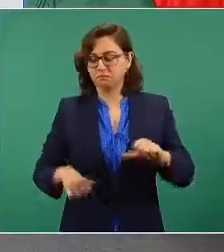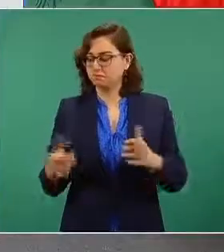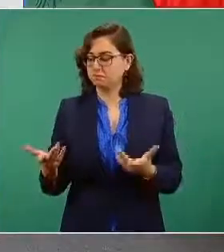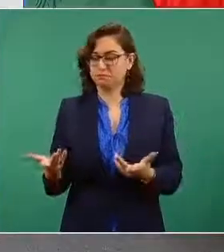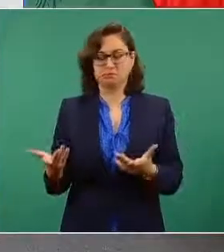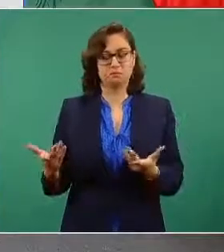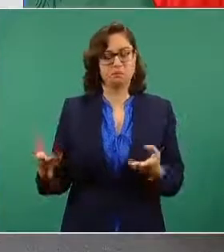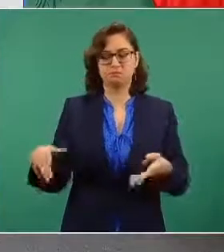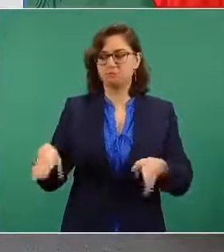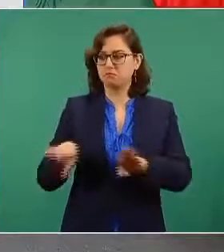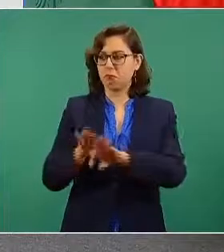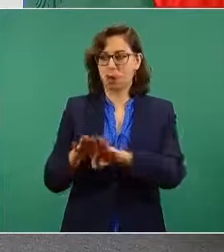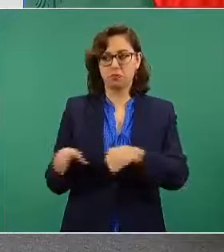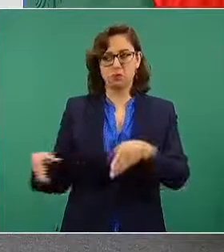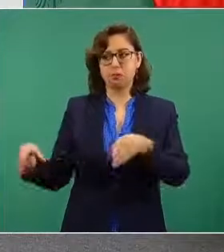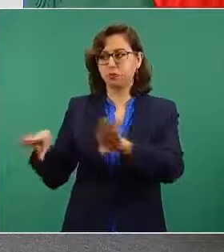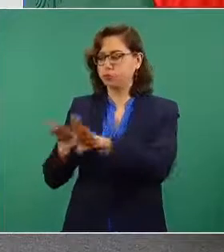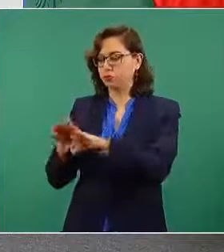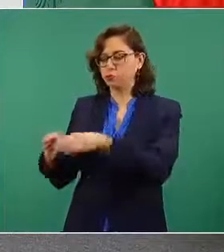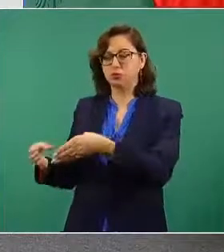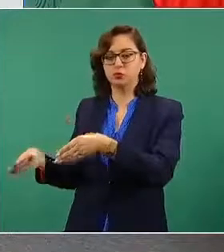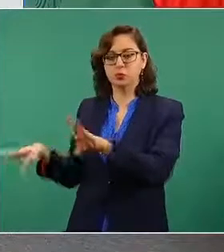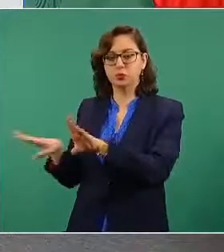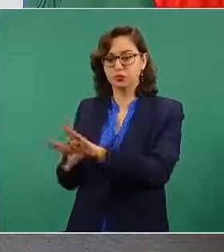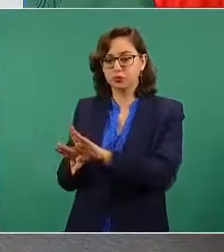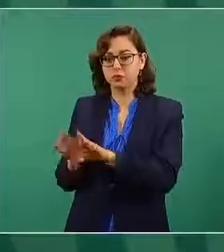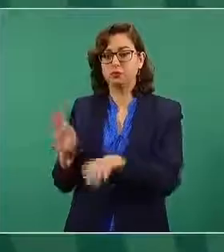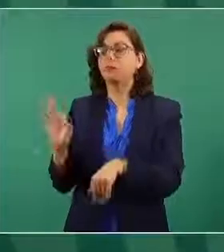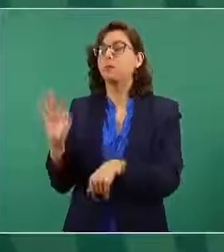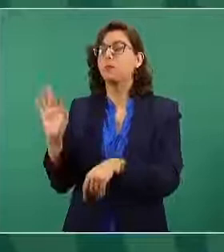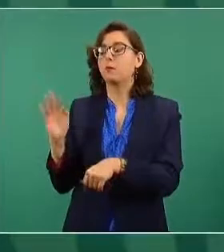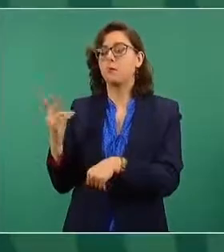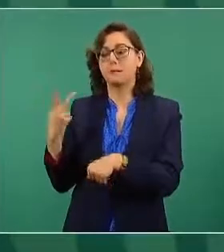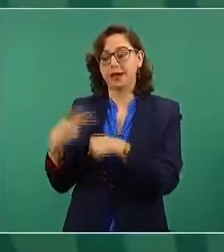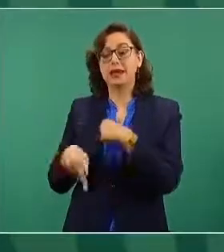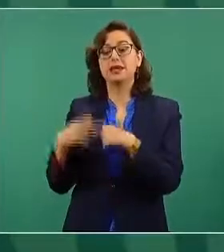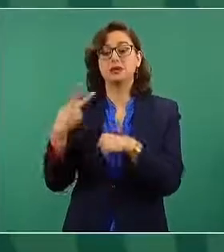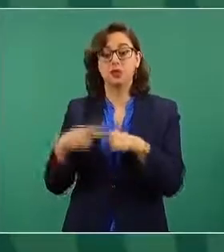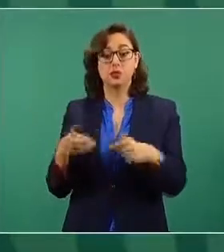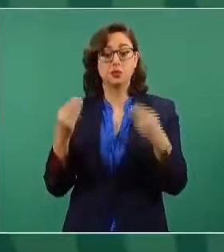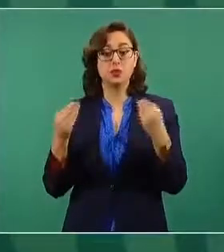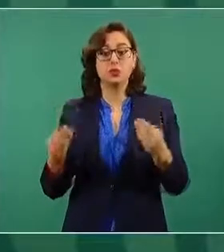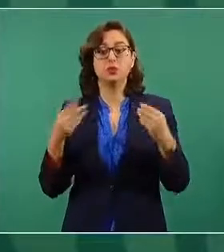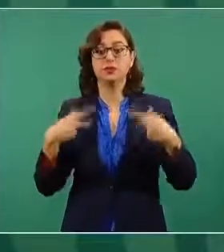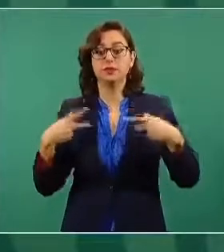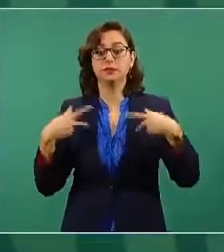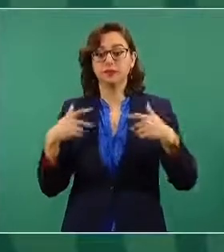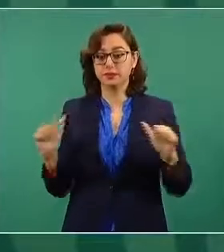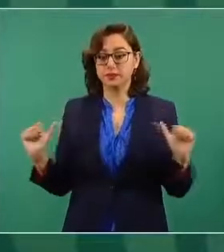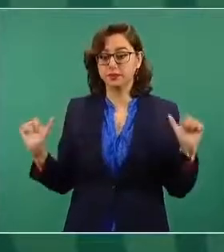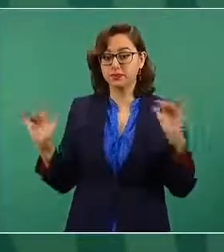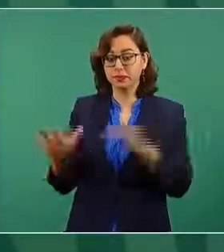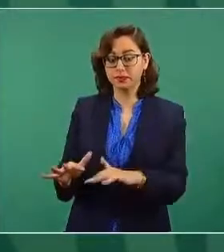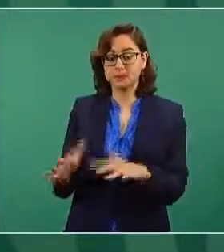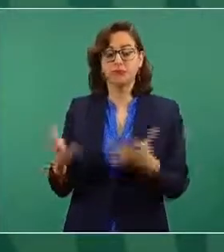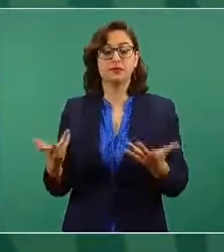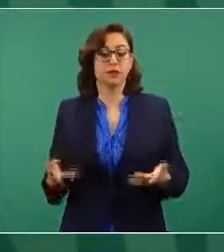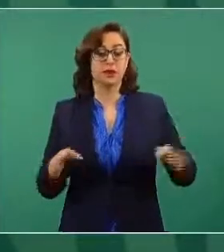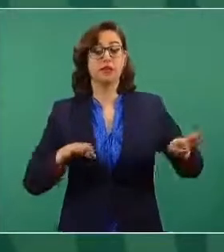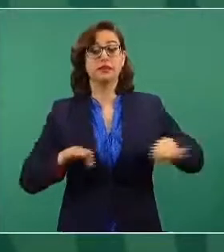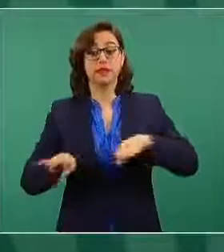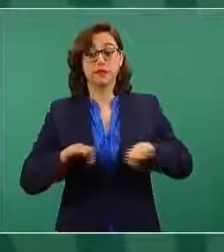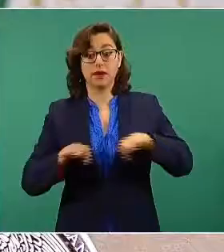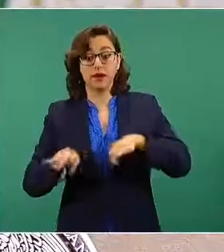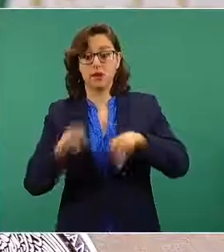consideradas como de riesgo por la congregación de personas, tanto en los campos laborales como